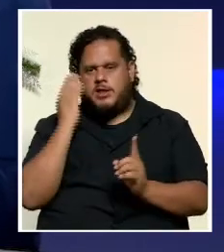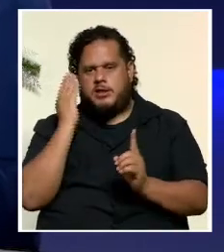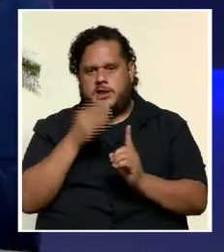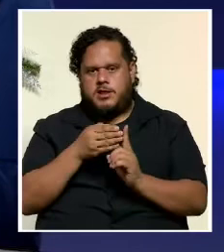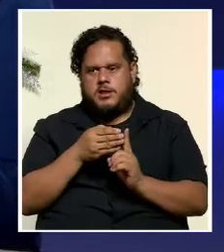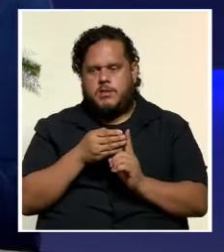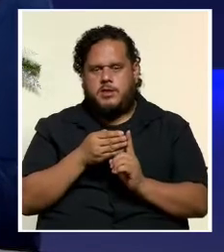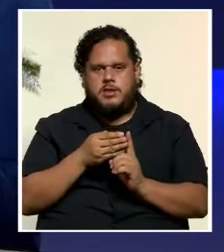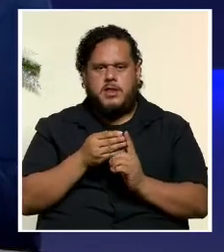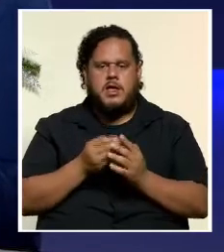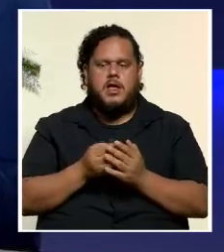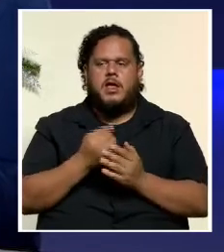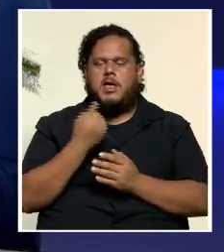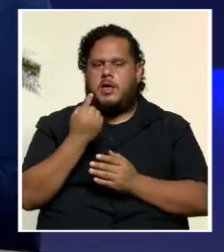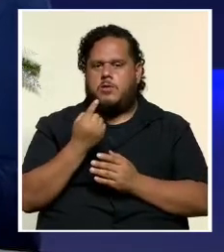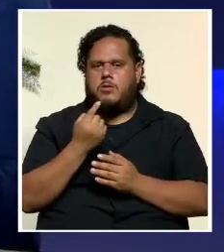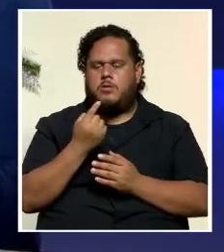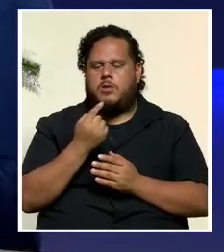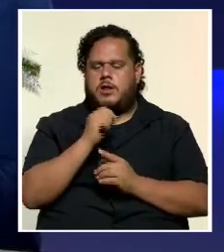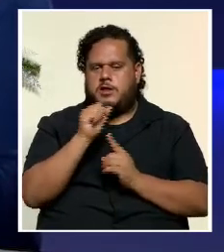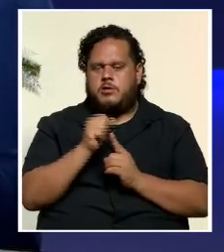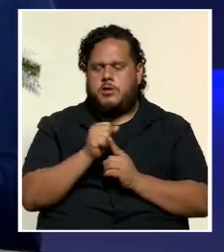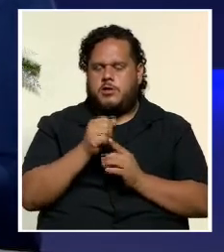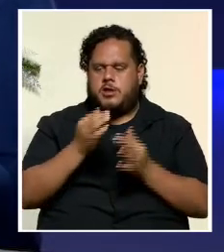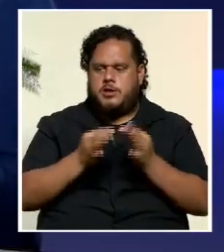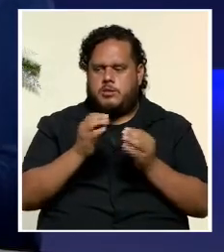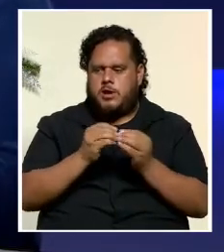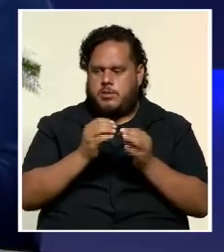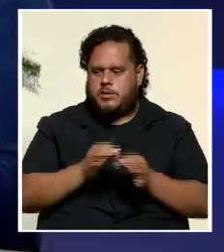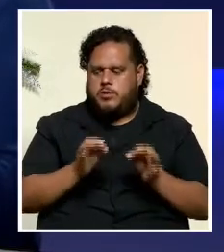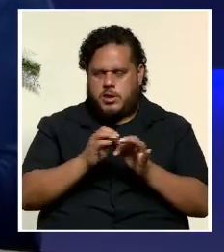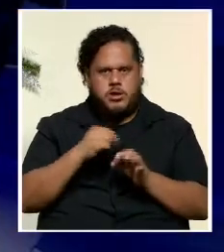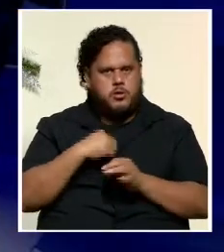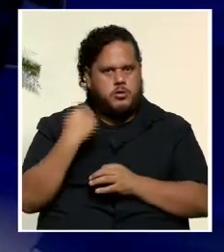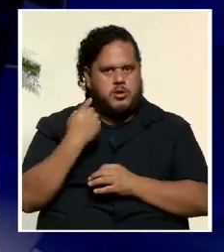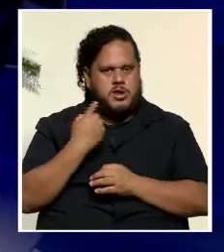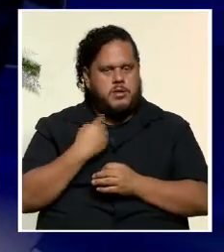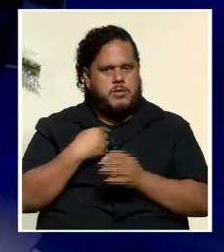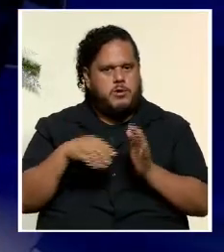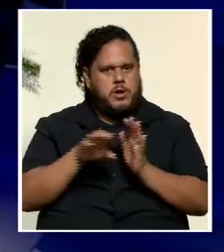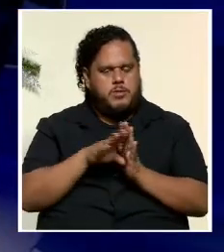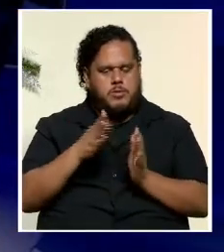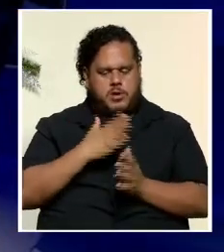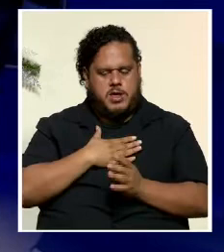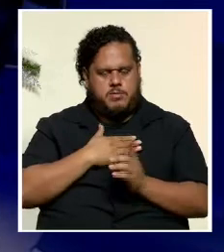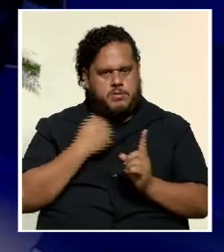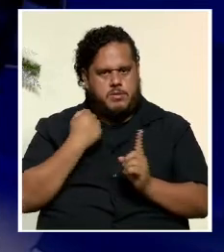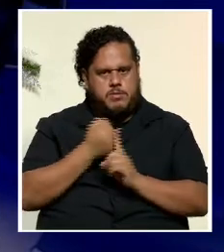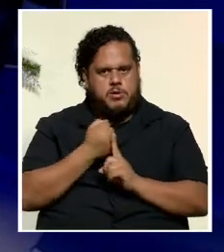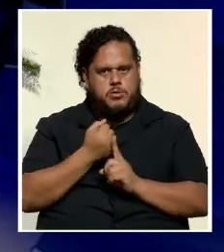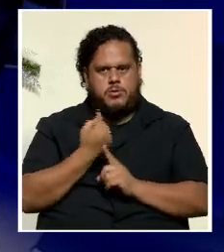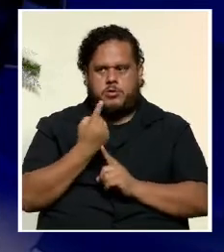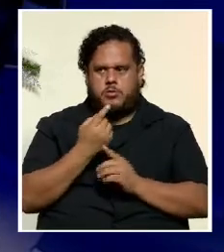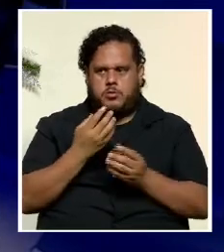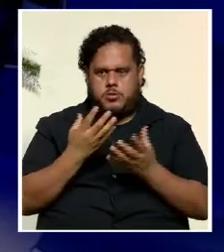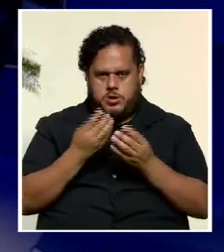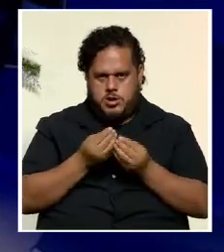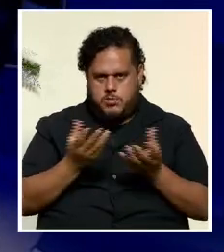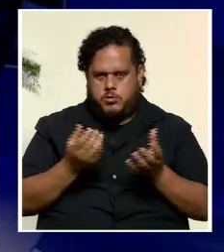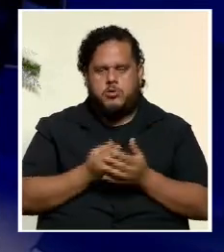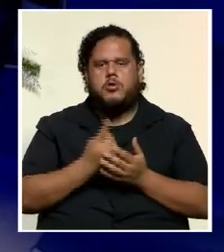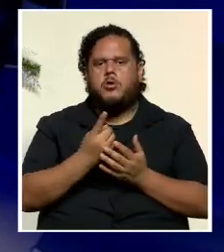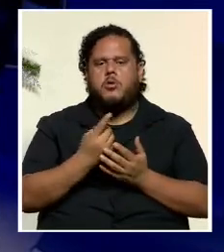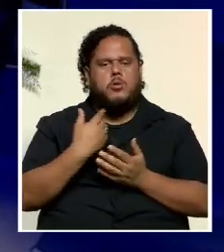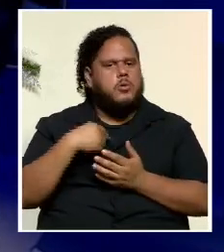directamente en única instancia en el tribunal más importante. Yo siempre pongo un ejemplo que a mí me impactó, pero es uno de muchos, que es una señora